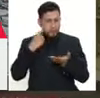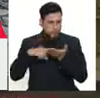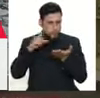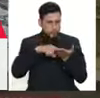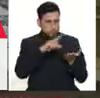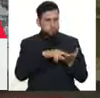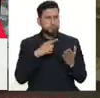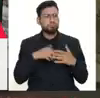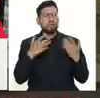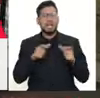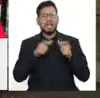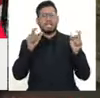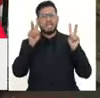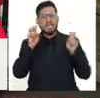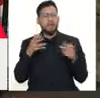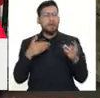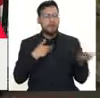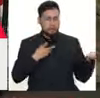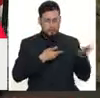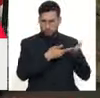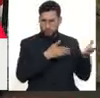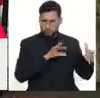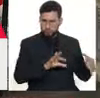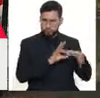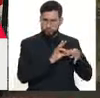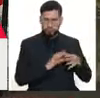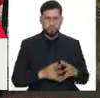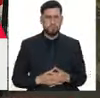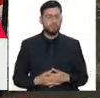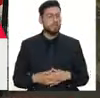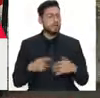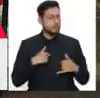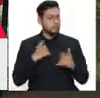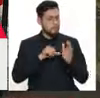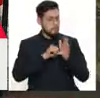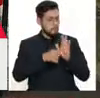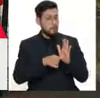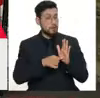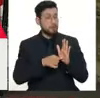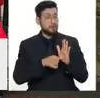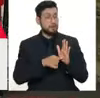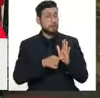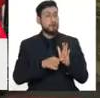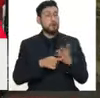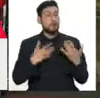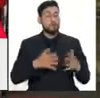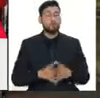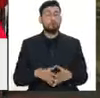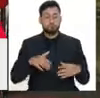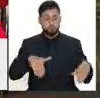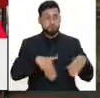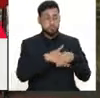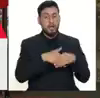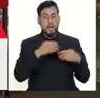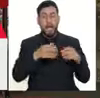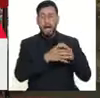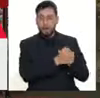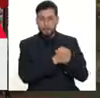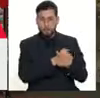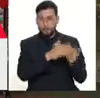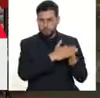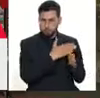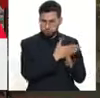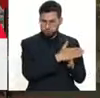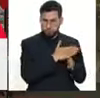a los grandes temas de la relación bilateral. Quiero resaltar los tradicionales lazos de amistad y